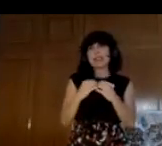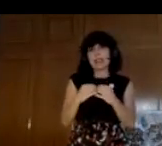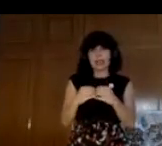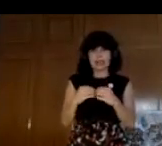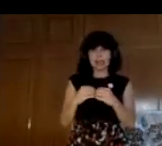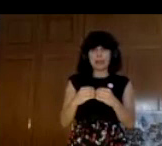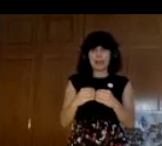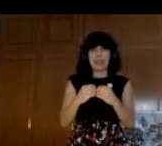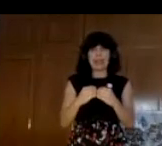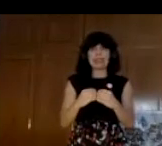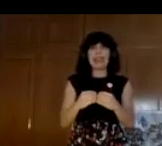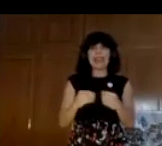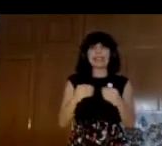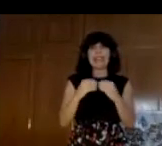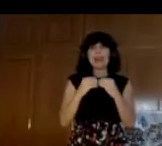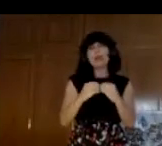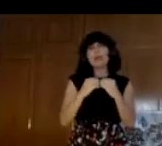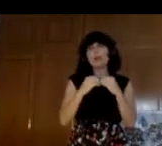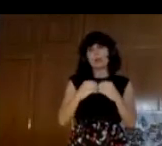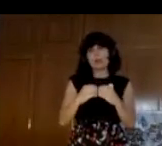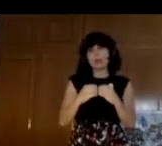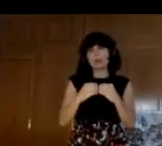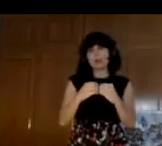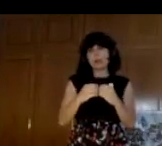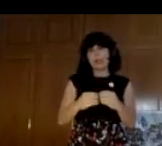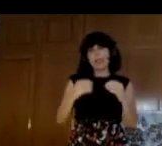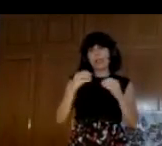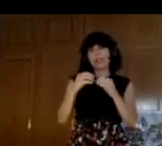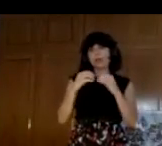es Aylán es el último momento